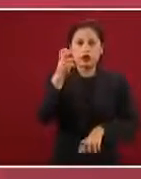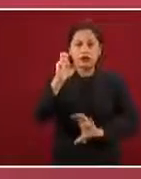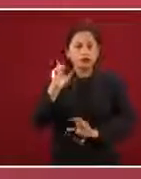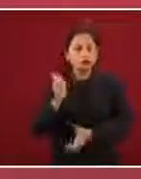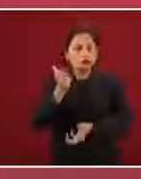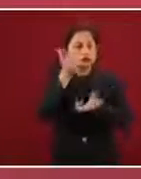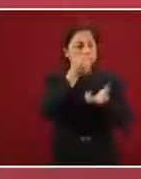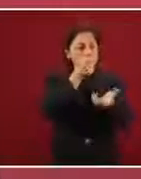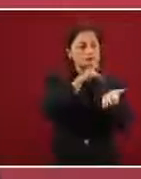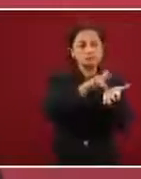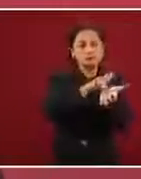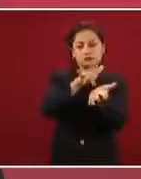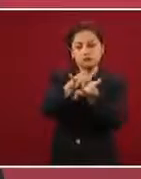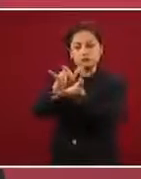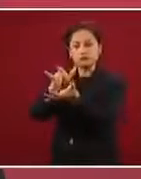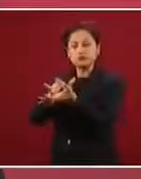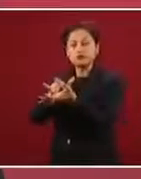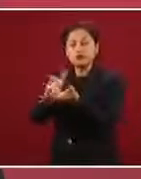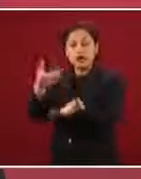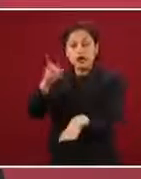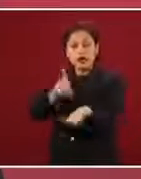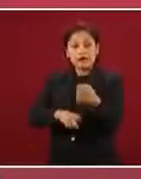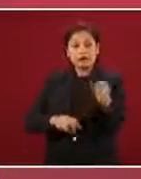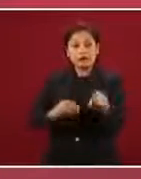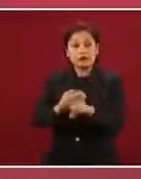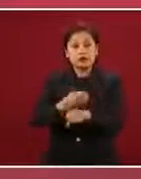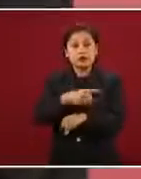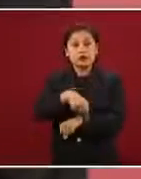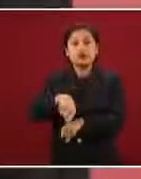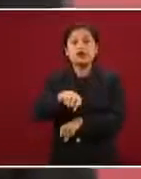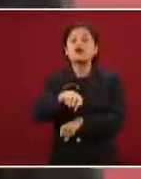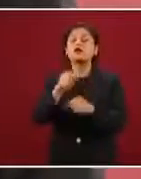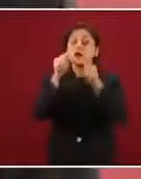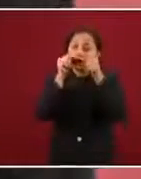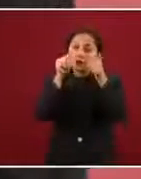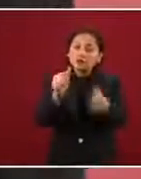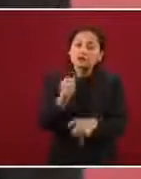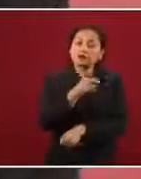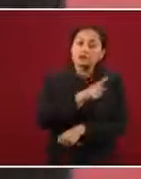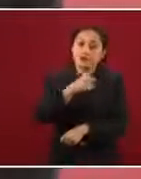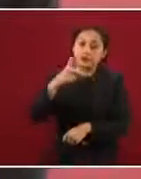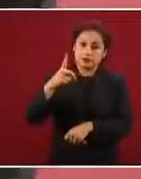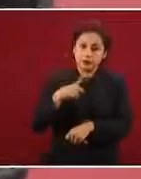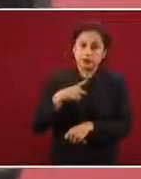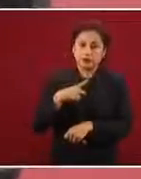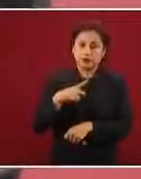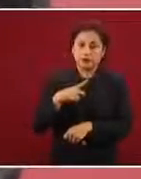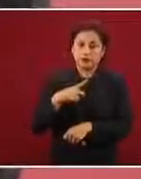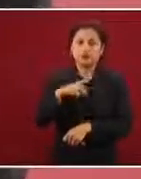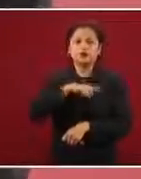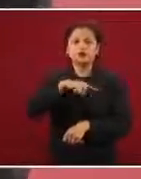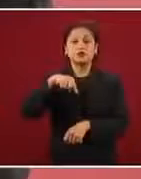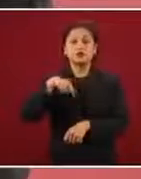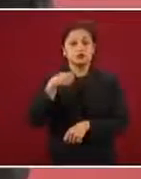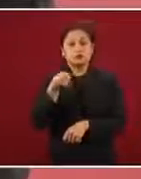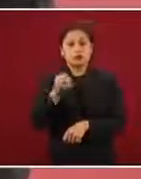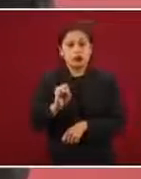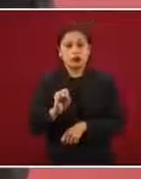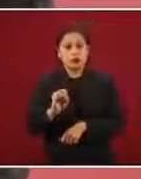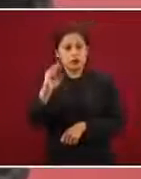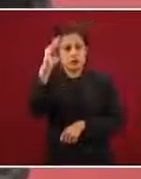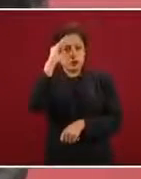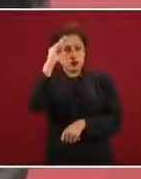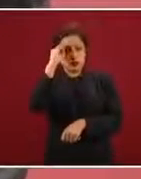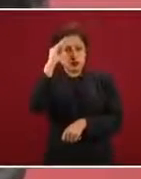estas demandas. Ese es el enfoque que nosotros estamos aplicando y nos está